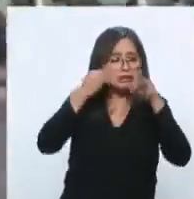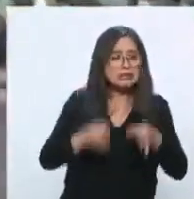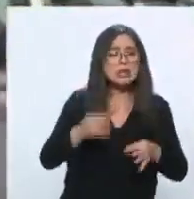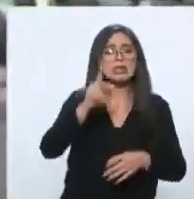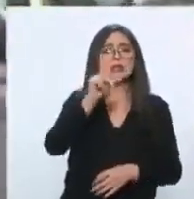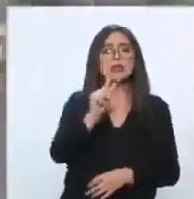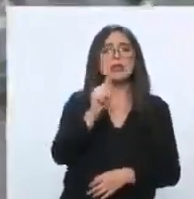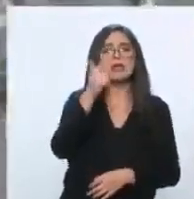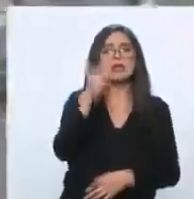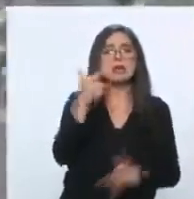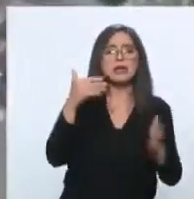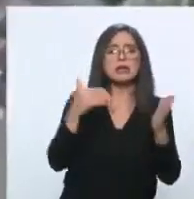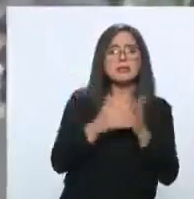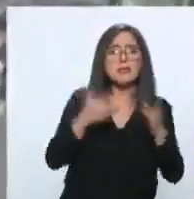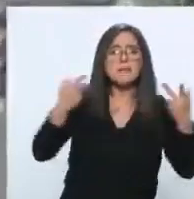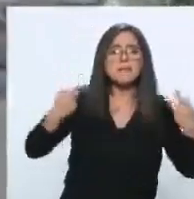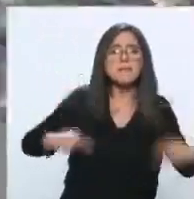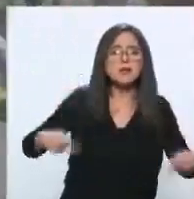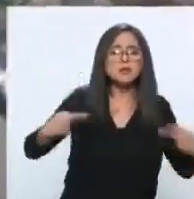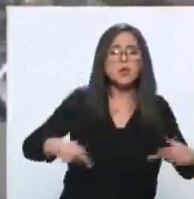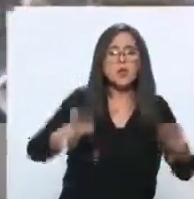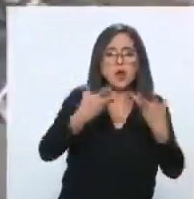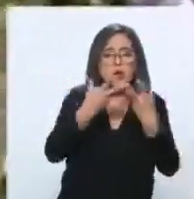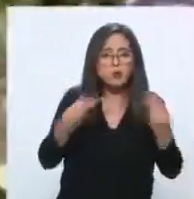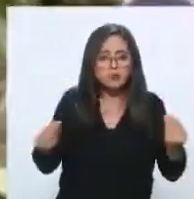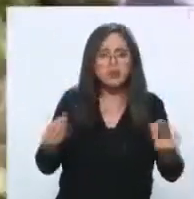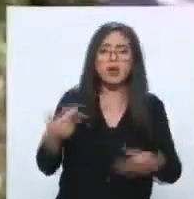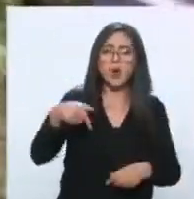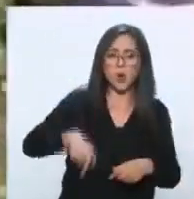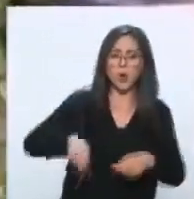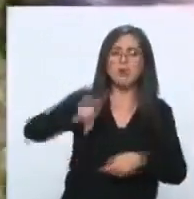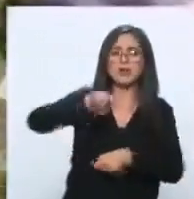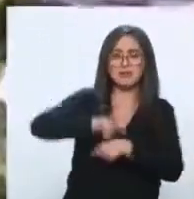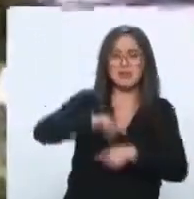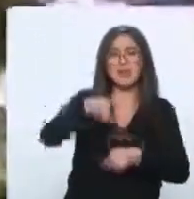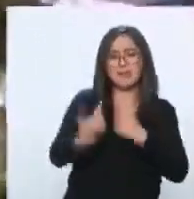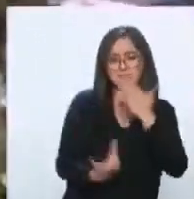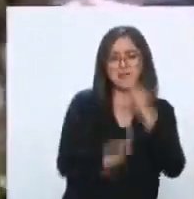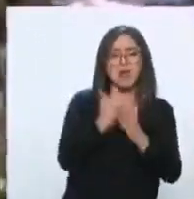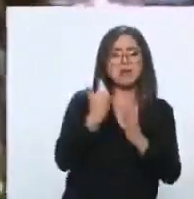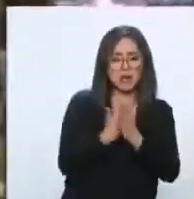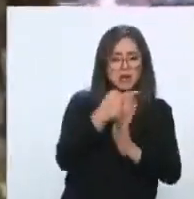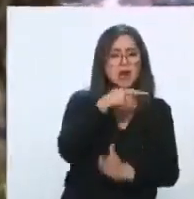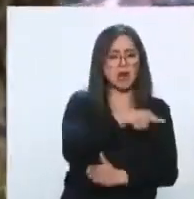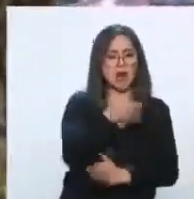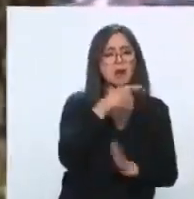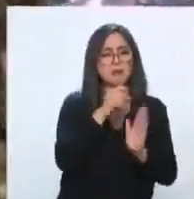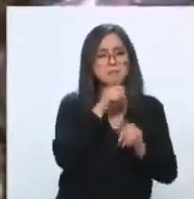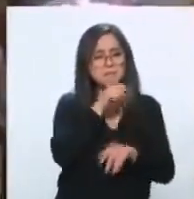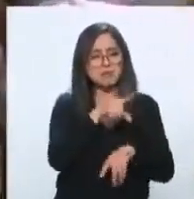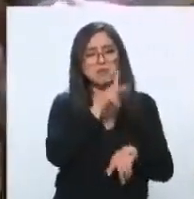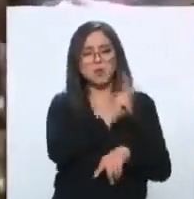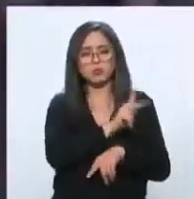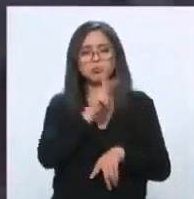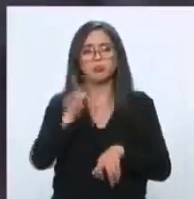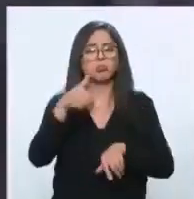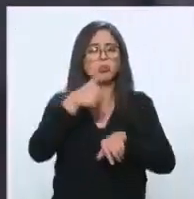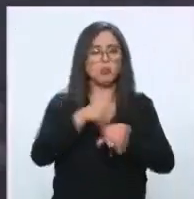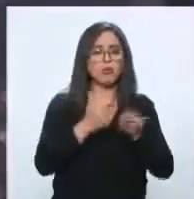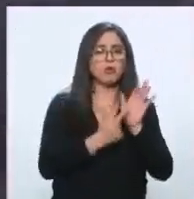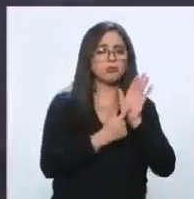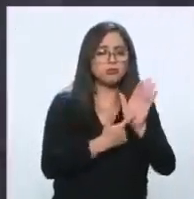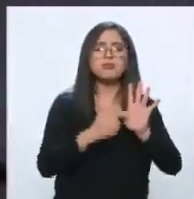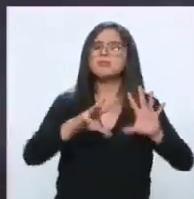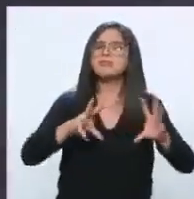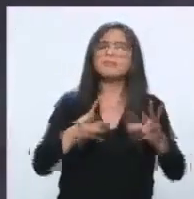a 77,000 personas, tal como se hizo público el día de hoy en la mañana. Esto quiere decir que ha habido